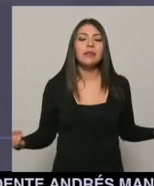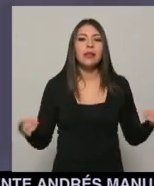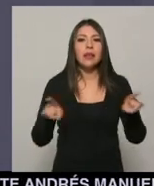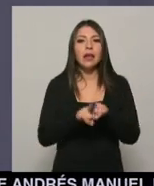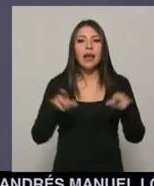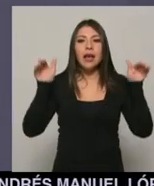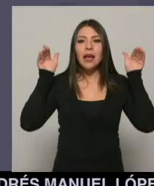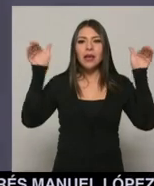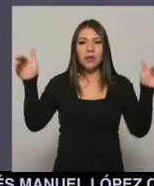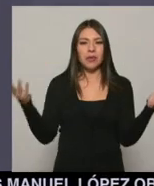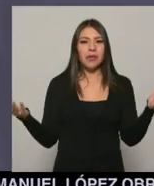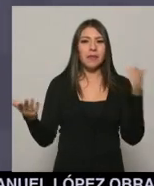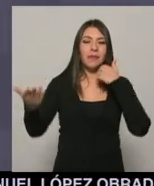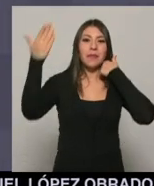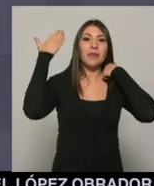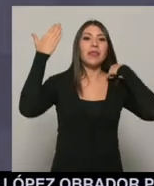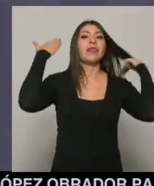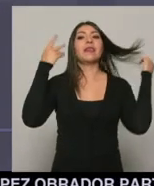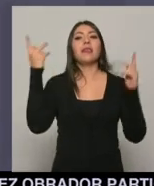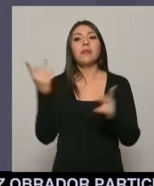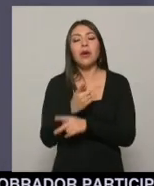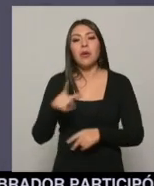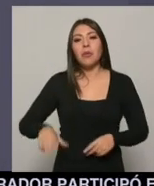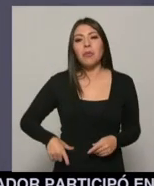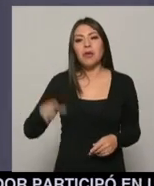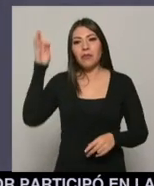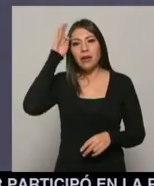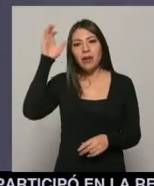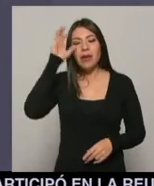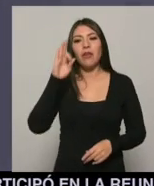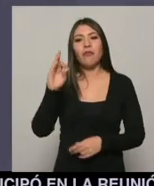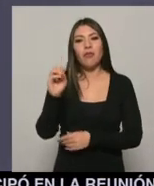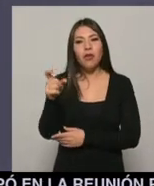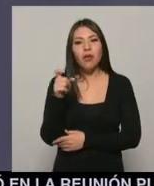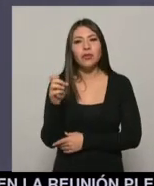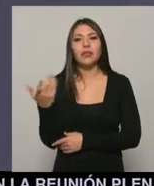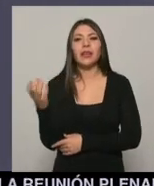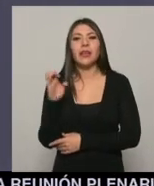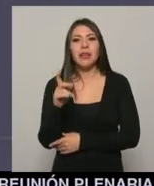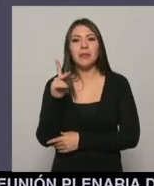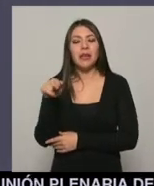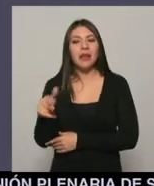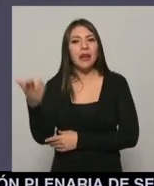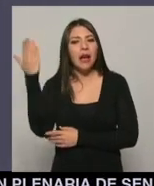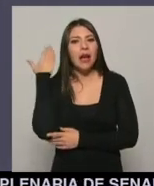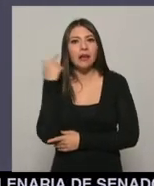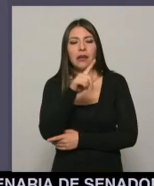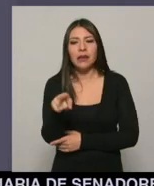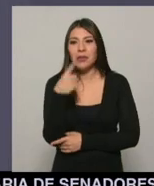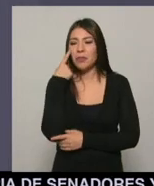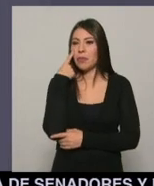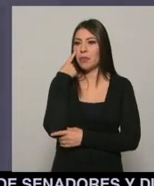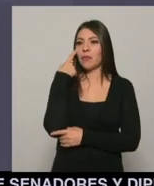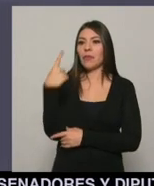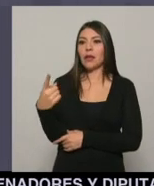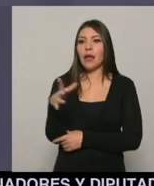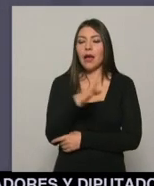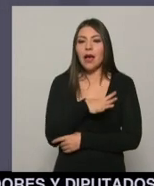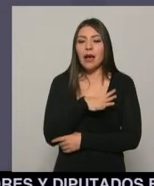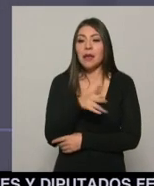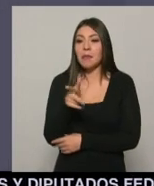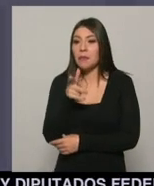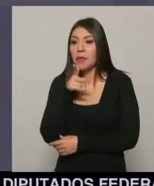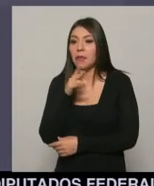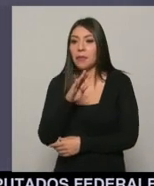siquiera en los gobiernos más neoliberales de Calderón, de Fox o de Enrique Peña Nieto, habíamos visto una manifestación de padres